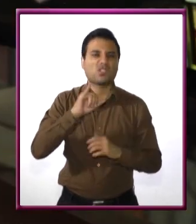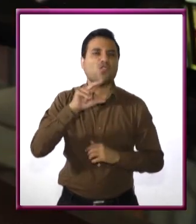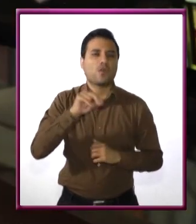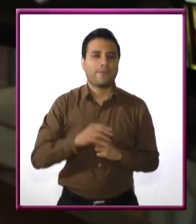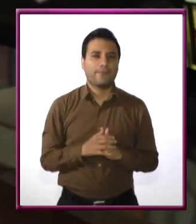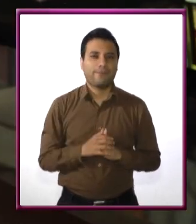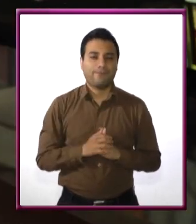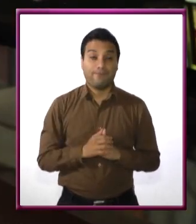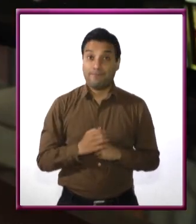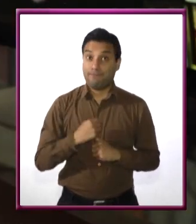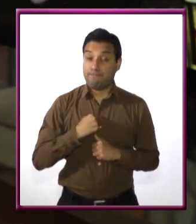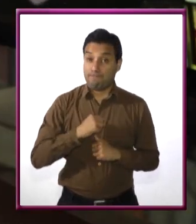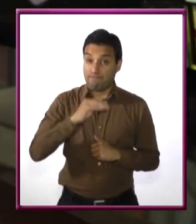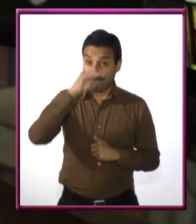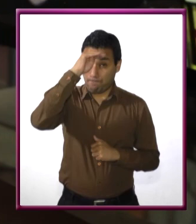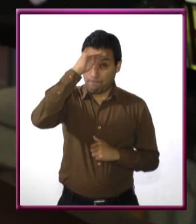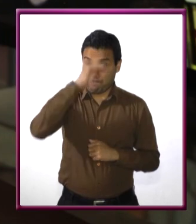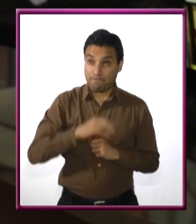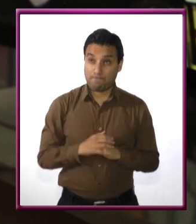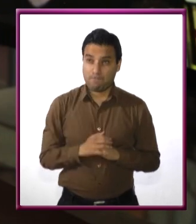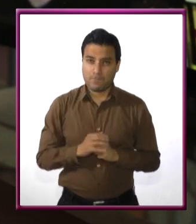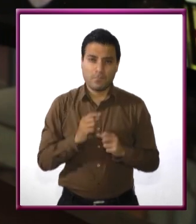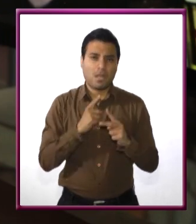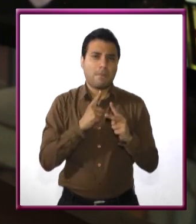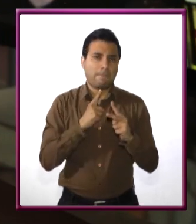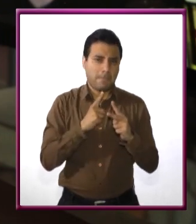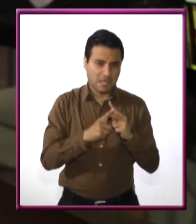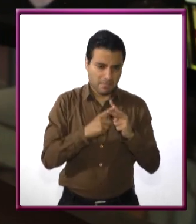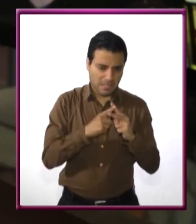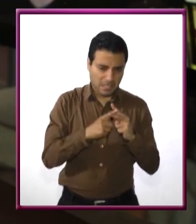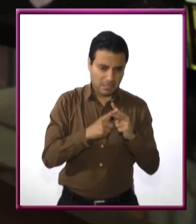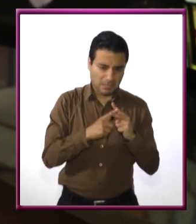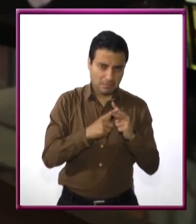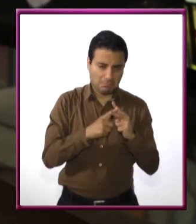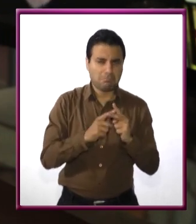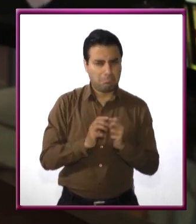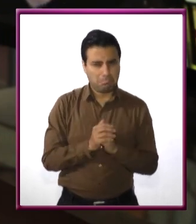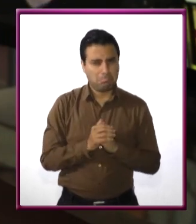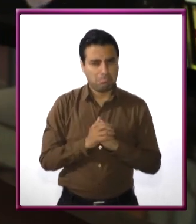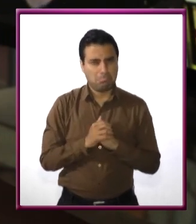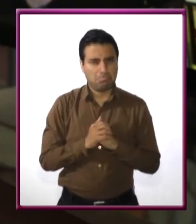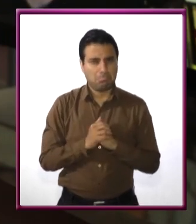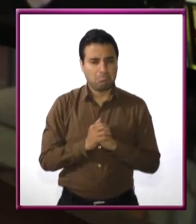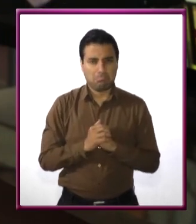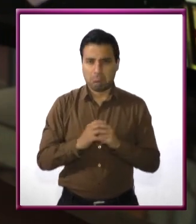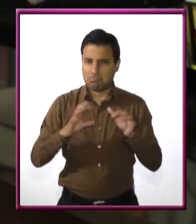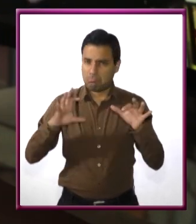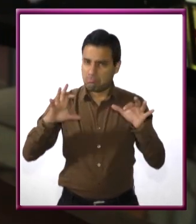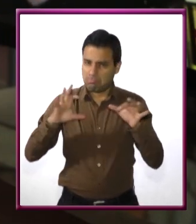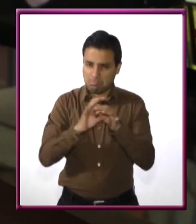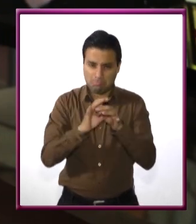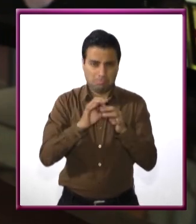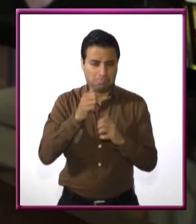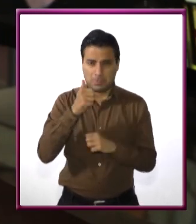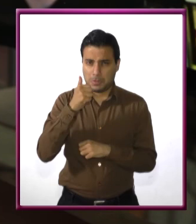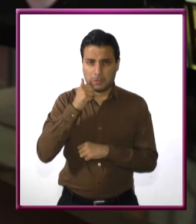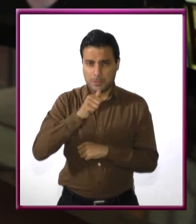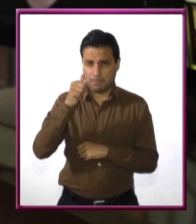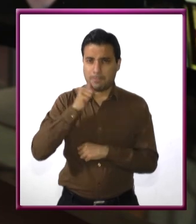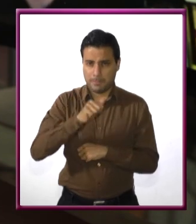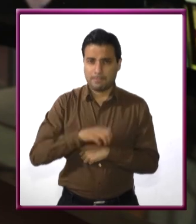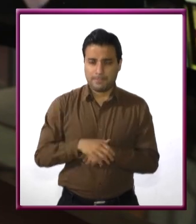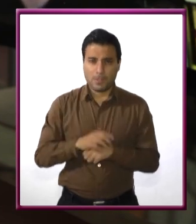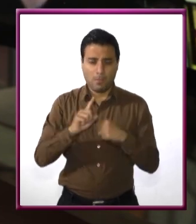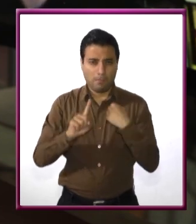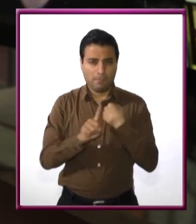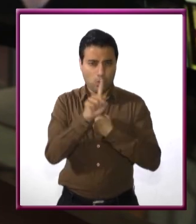Bueno, yo creo que mucho de las matemáticas ha estado conectado casi por toda la historia